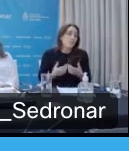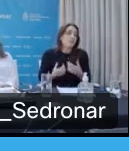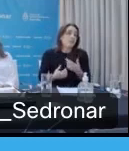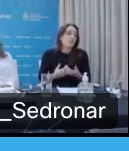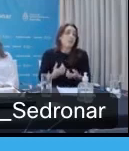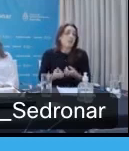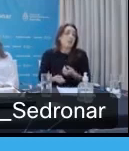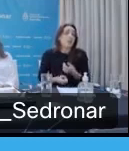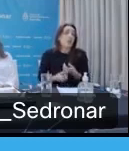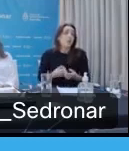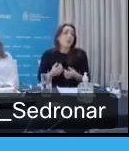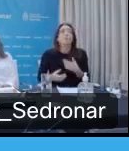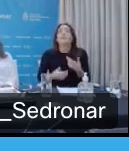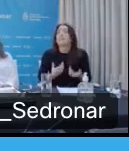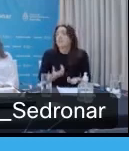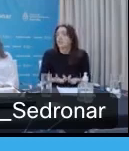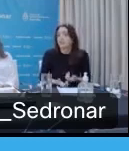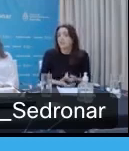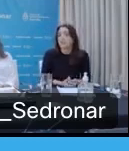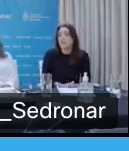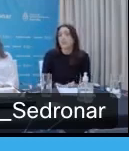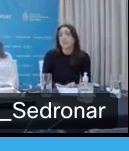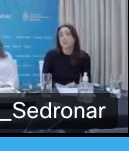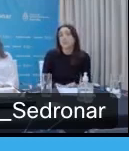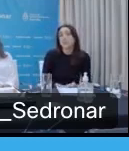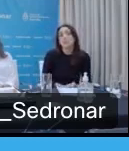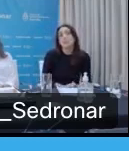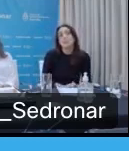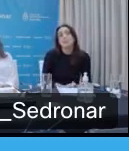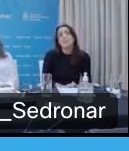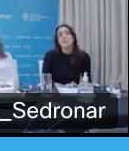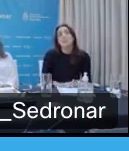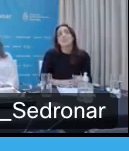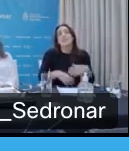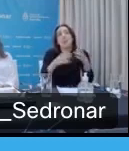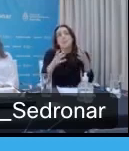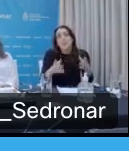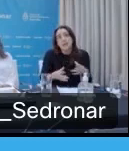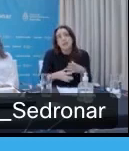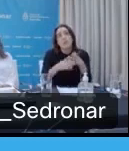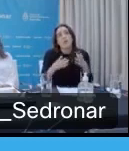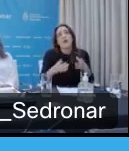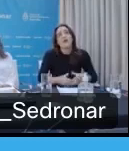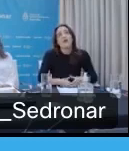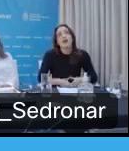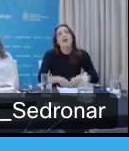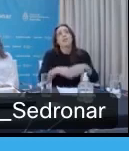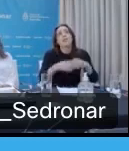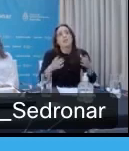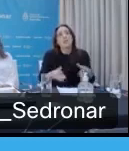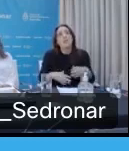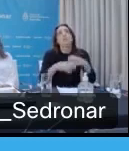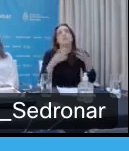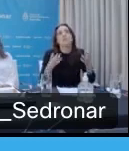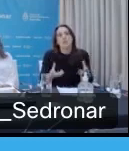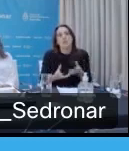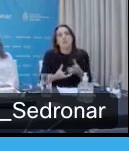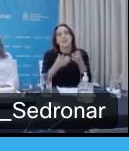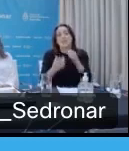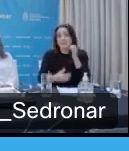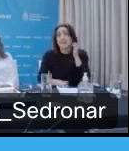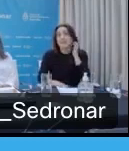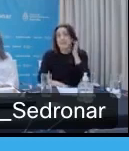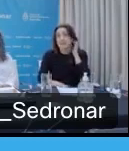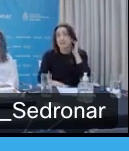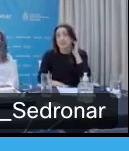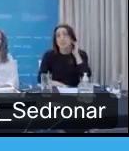estereotipos presentes en relación a los consumos, también los tenemos sobre las juventudes, ¿no? Entonces vamos a empezar como a complejizar y a